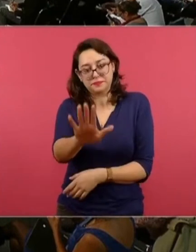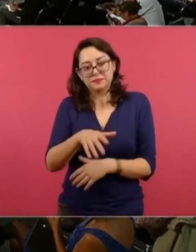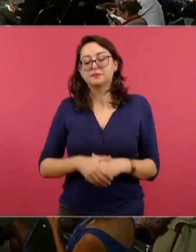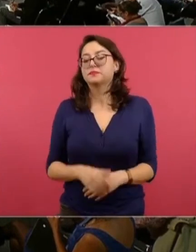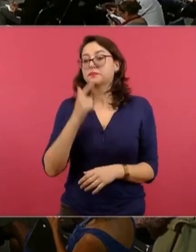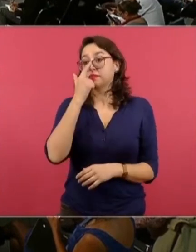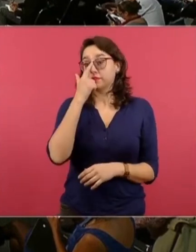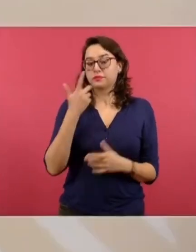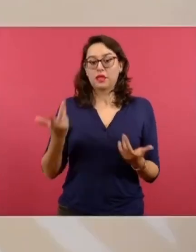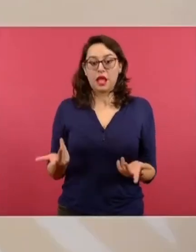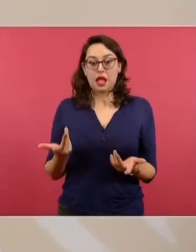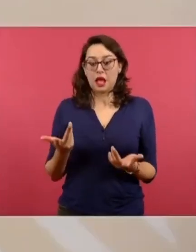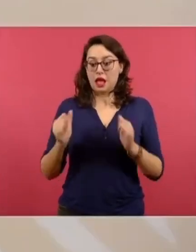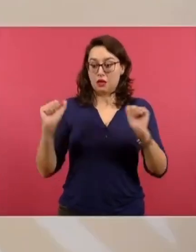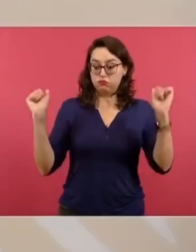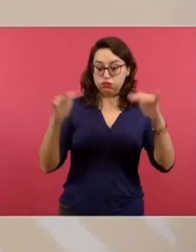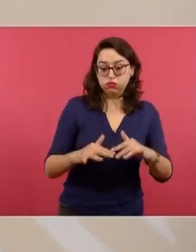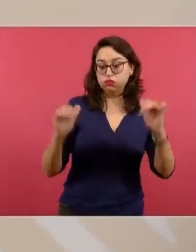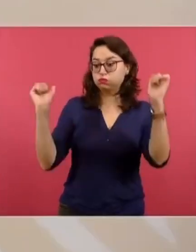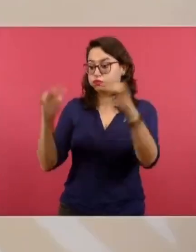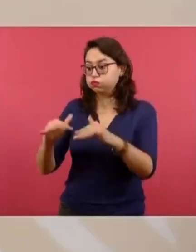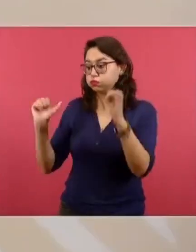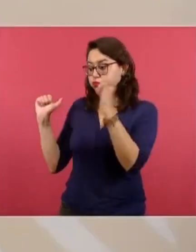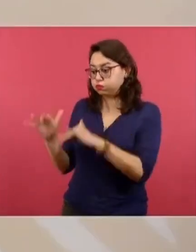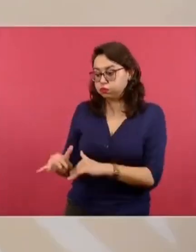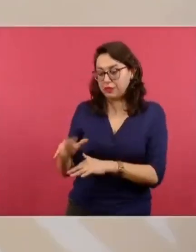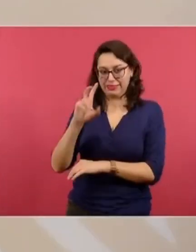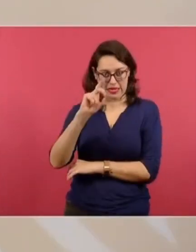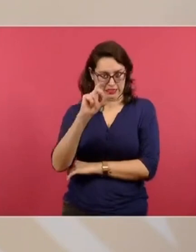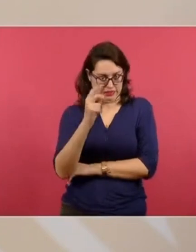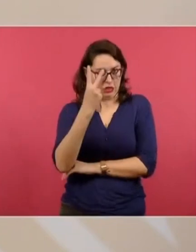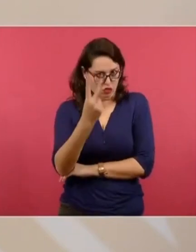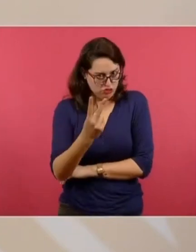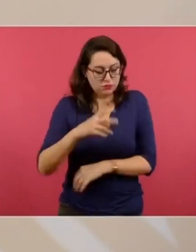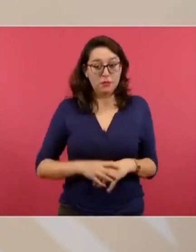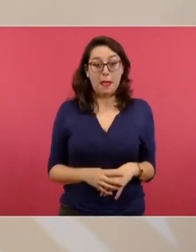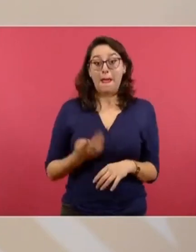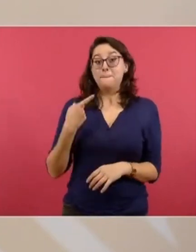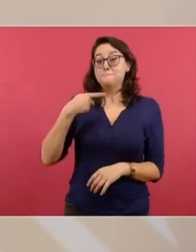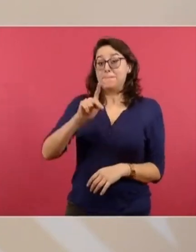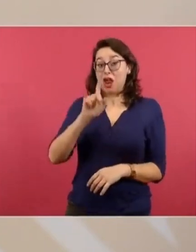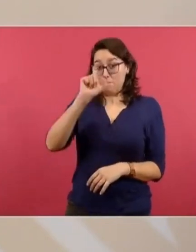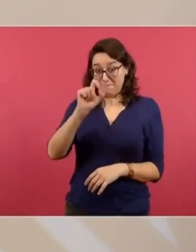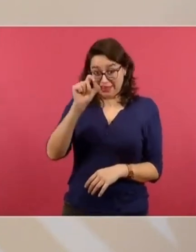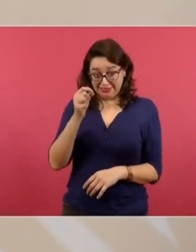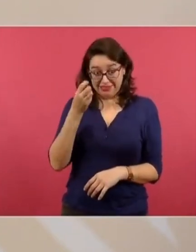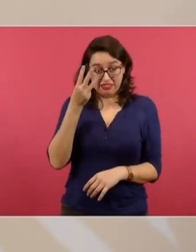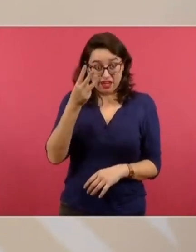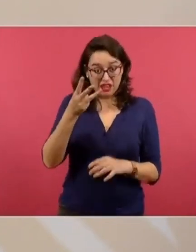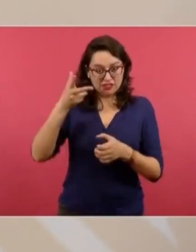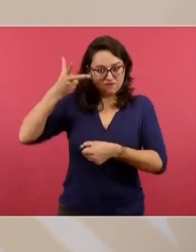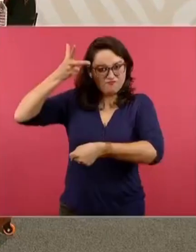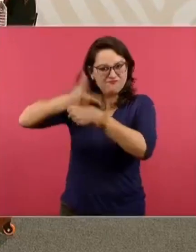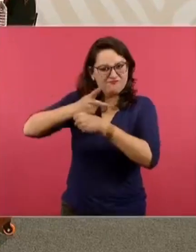esas asambleas quedaron grabadas en YouTube, están ahí. Lo que hablamos de 147 horas